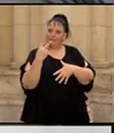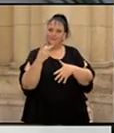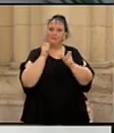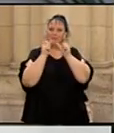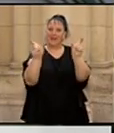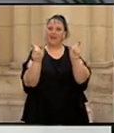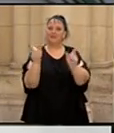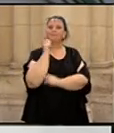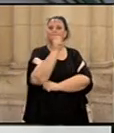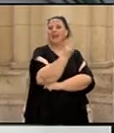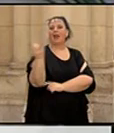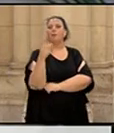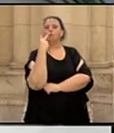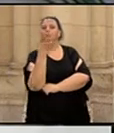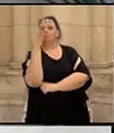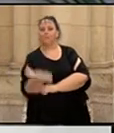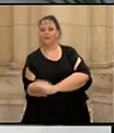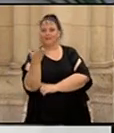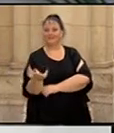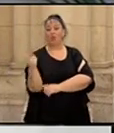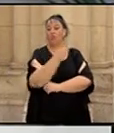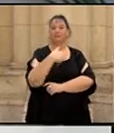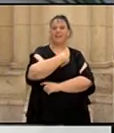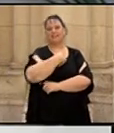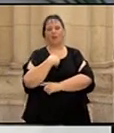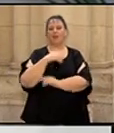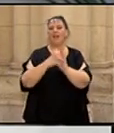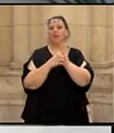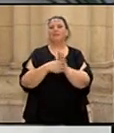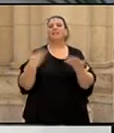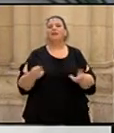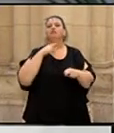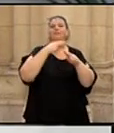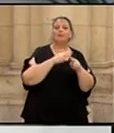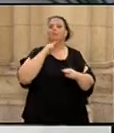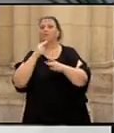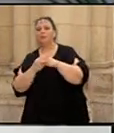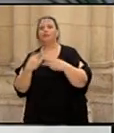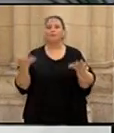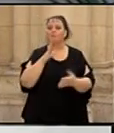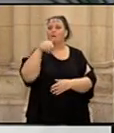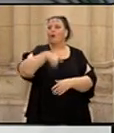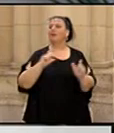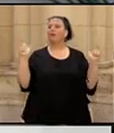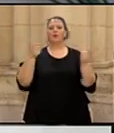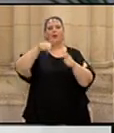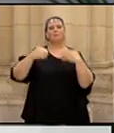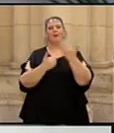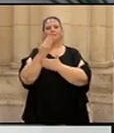esenciales, fundamentales. ¿Por qué nos reunimos aquí esta mañana nosotros? ¿Por qué, queridos